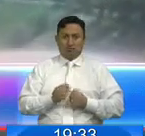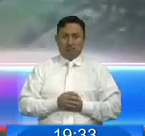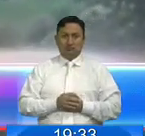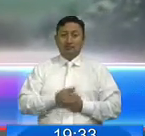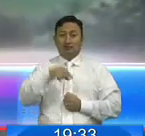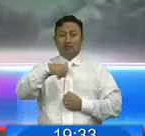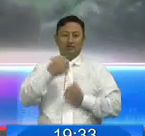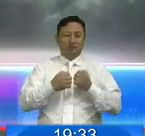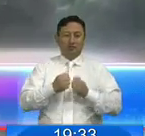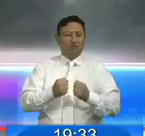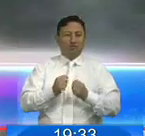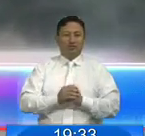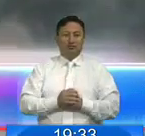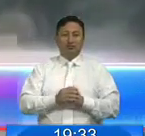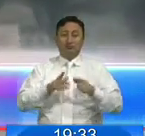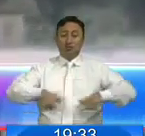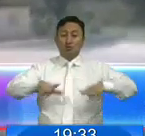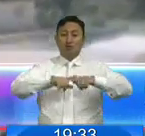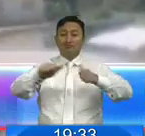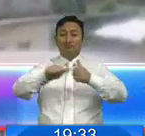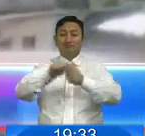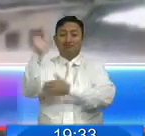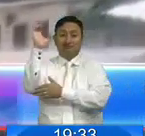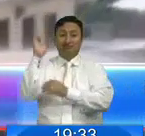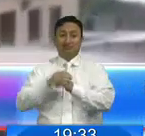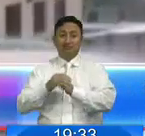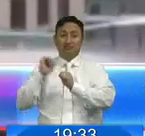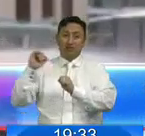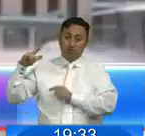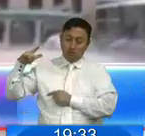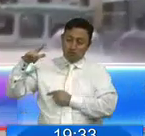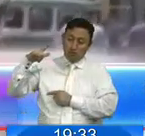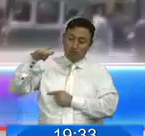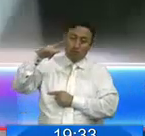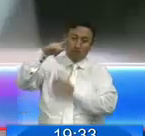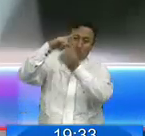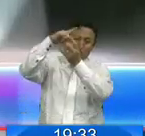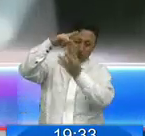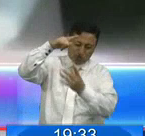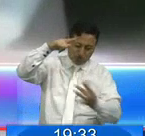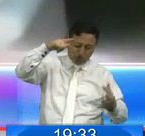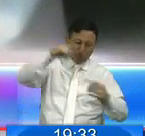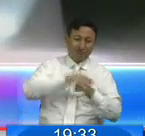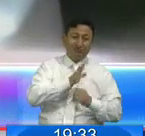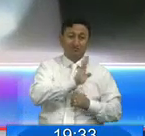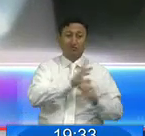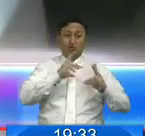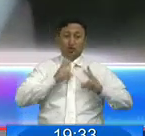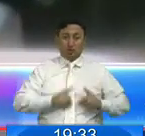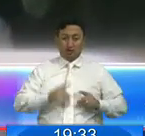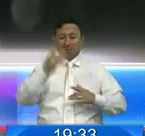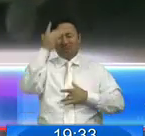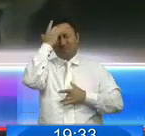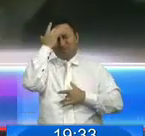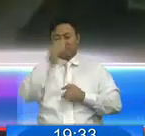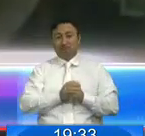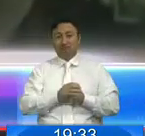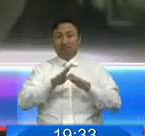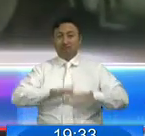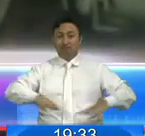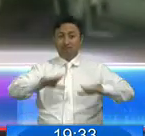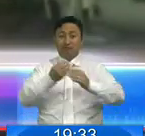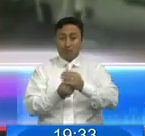problemas son similares en cada rincón fronterizo. Las fumigaciones a las plantaciones de coca del vecino país afectan la salud de los comuneros y los terrenos no